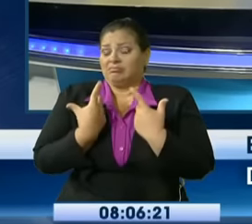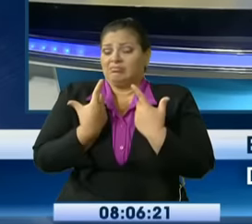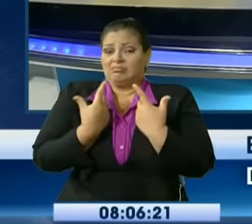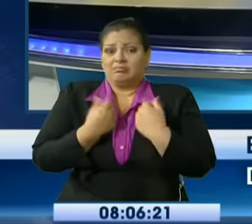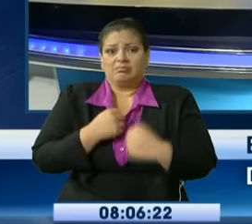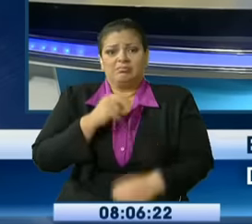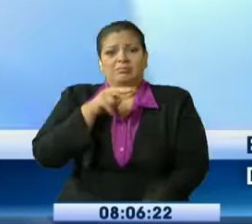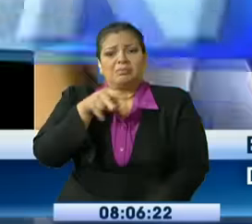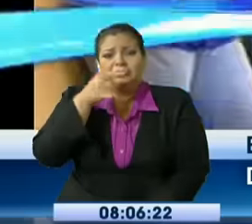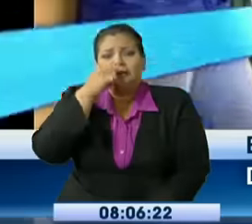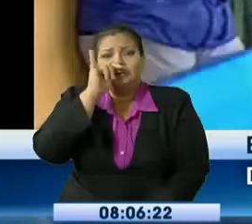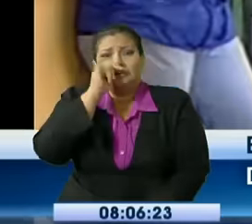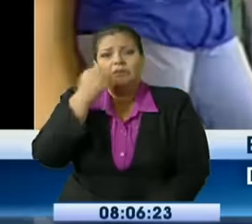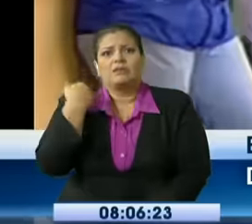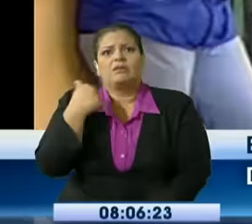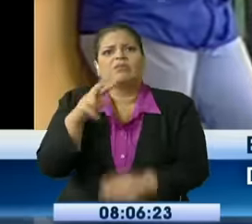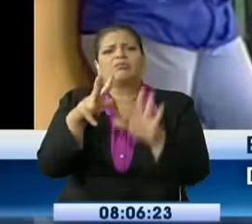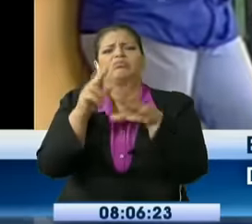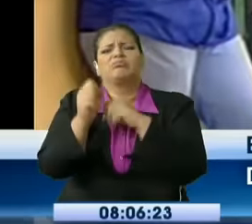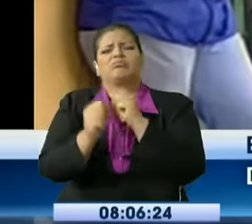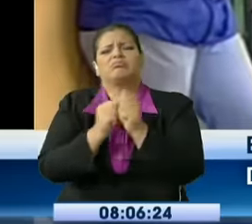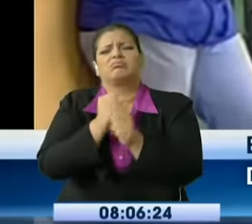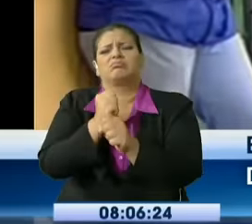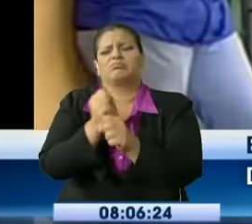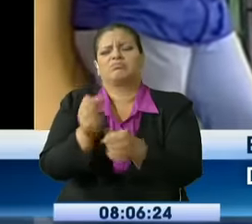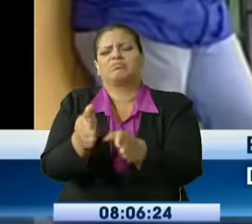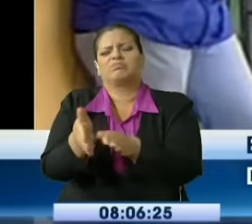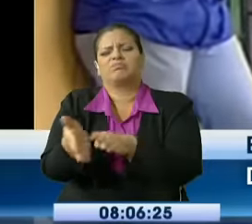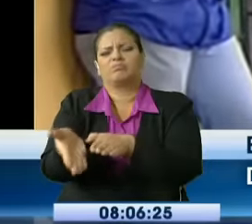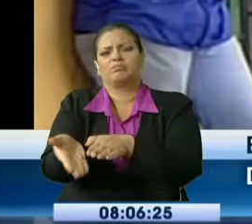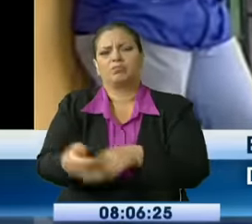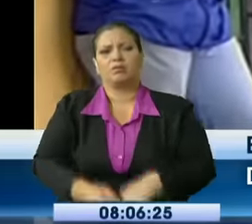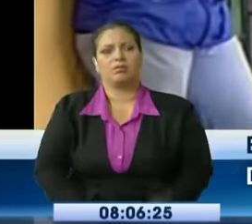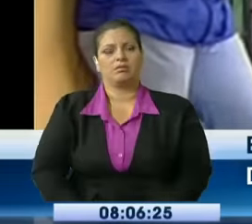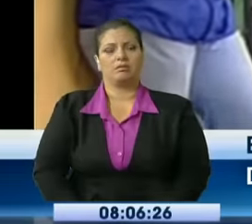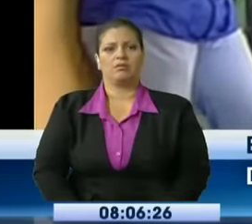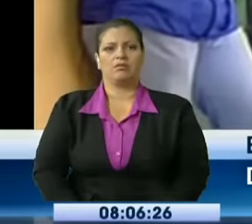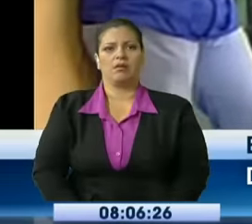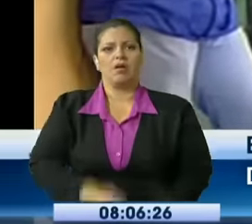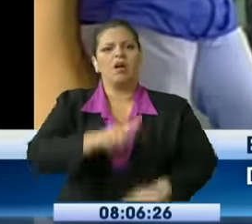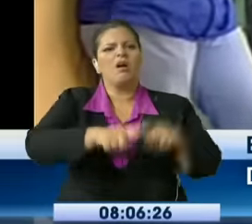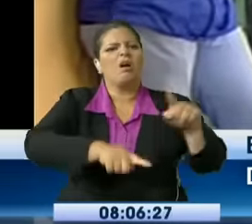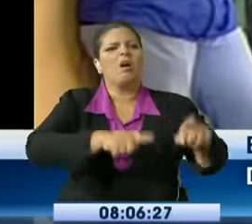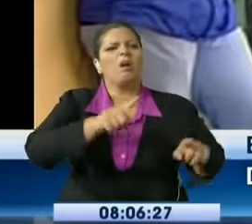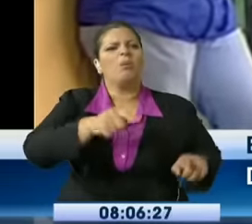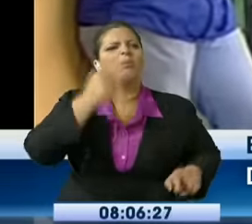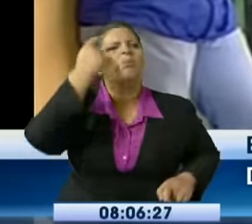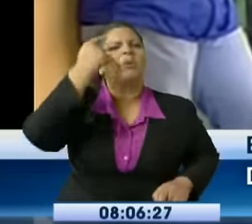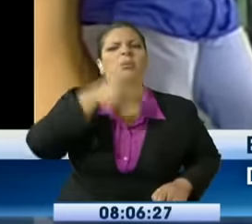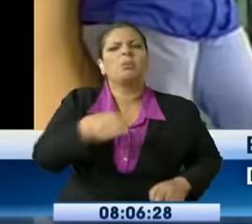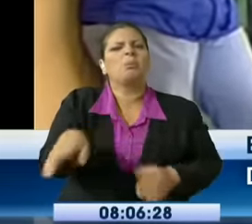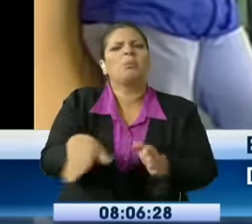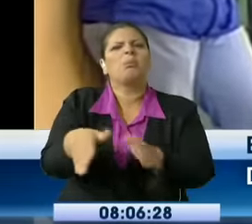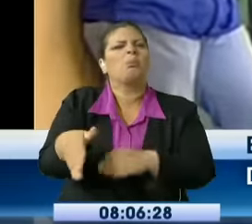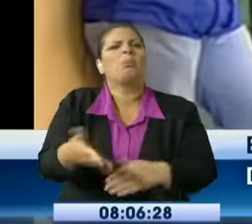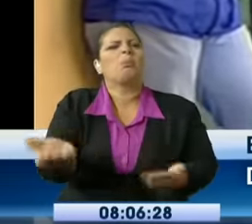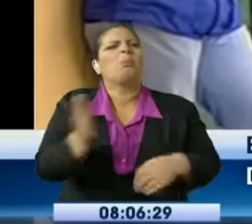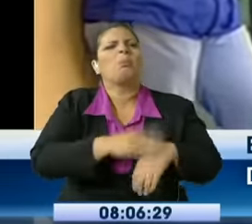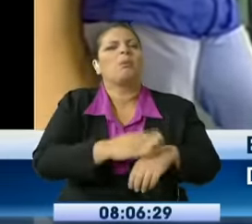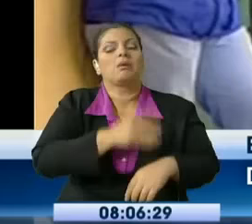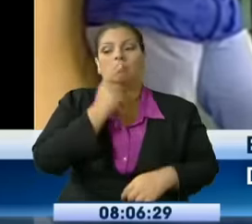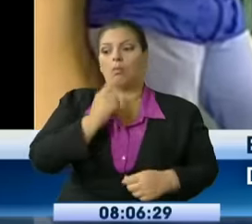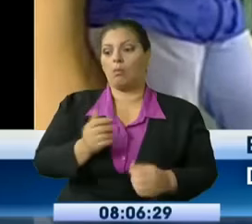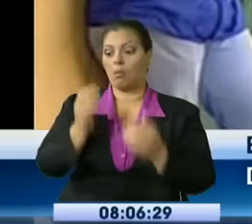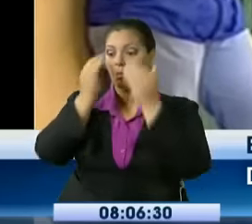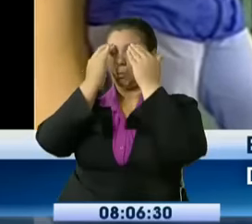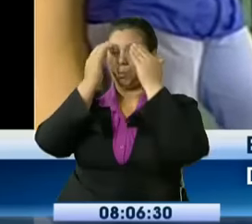crimen de esta criatura de 8 años de edad. Las hipótesis que sean, las supuestas razones que sean, pero la tortura